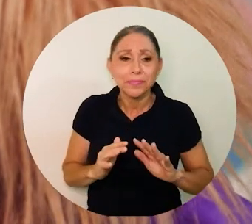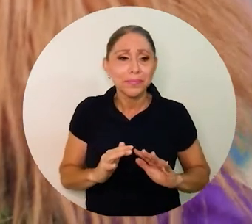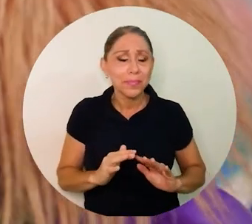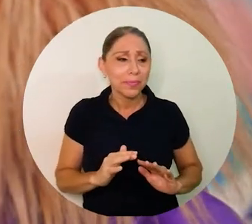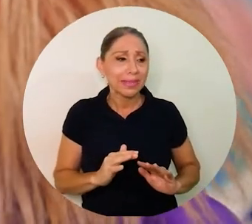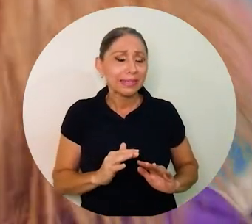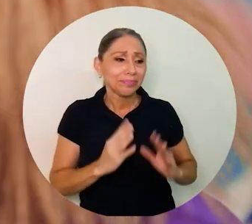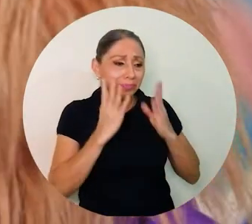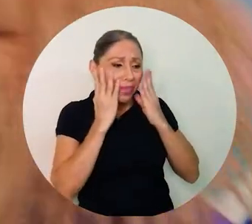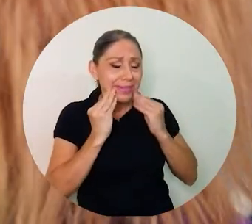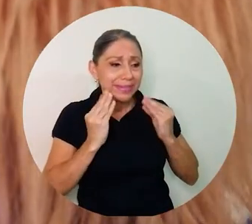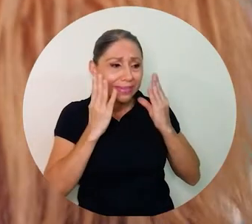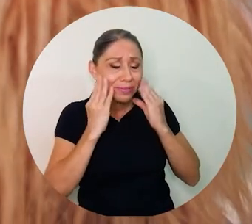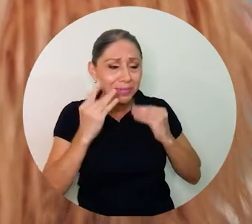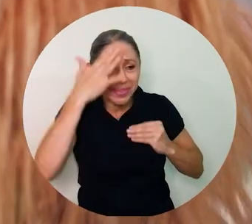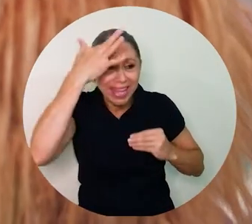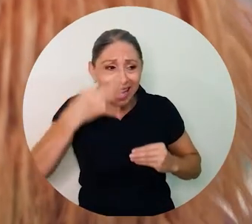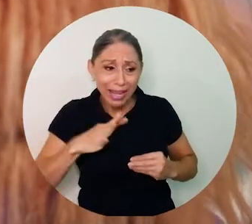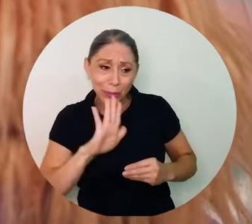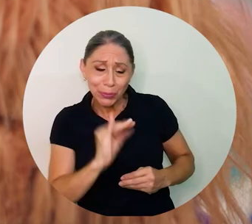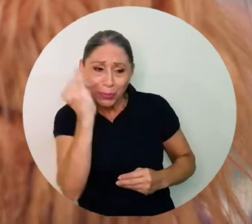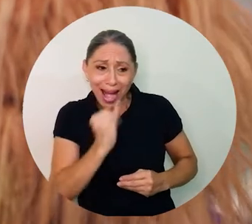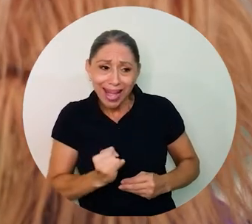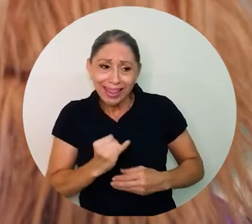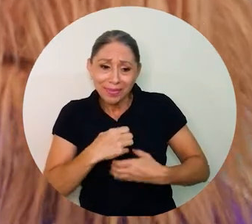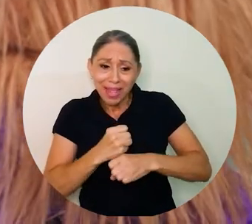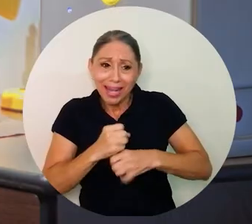Rimi, creo que tu arte generará muchas